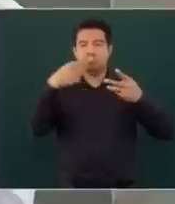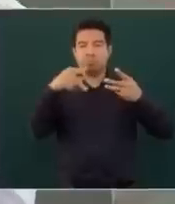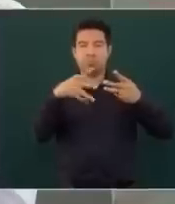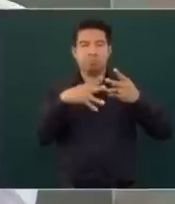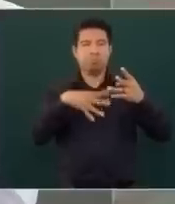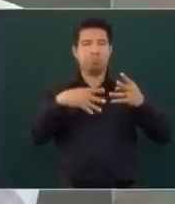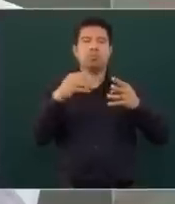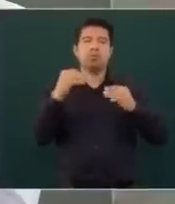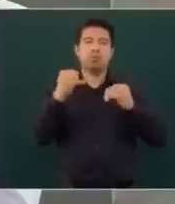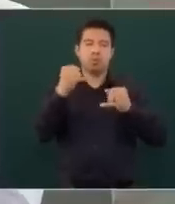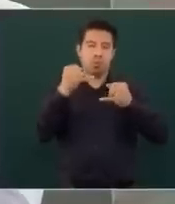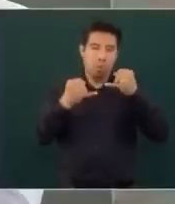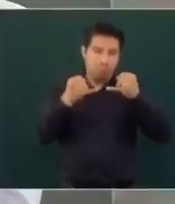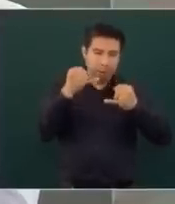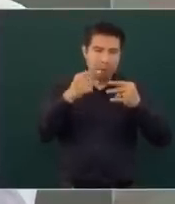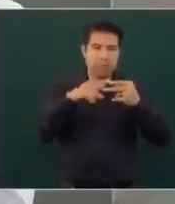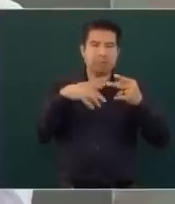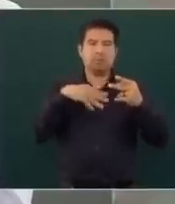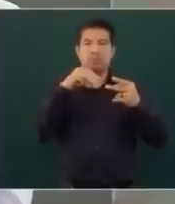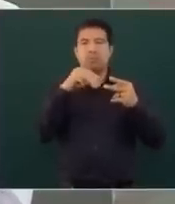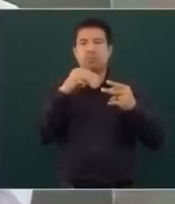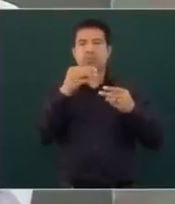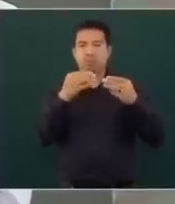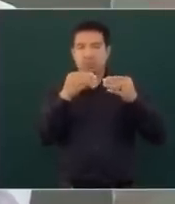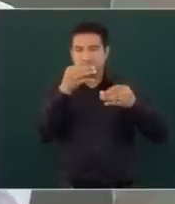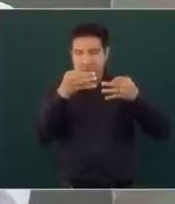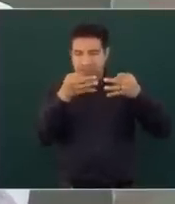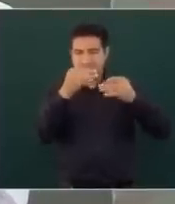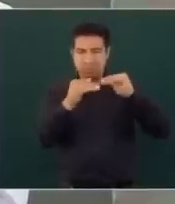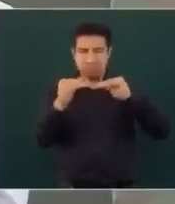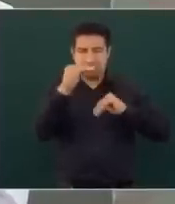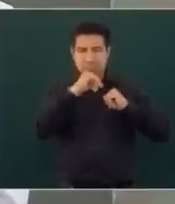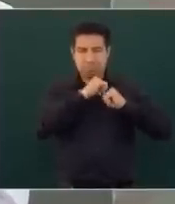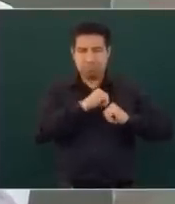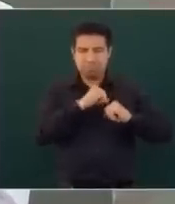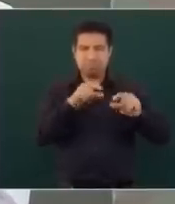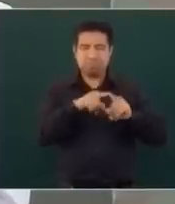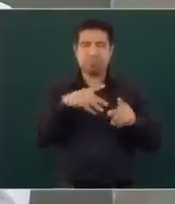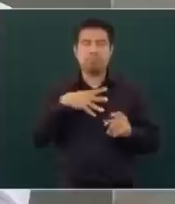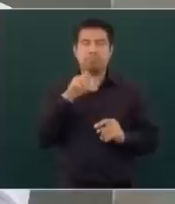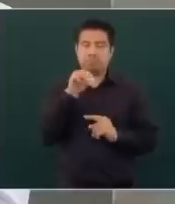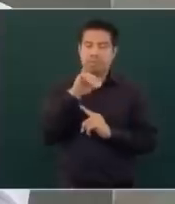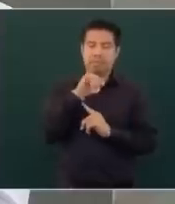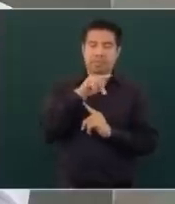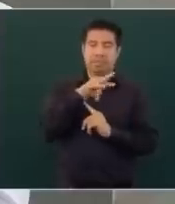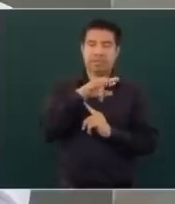que actúen con integridad, con rectitud,